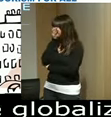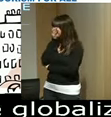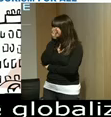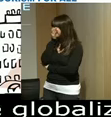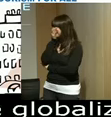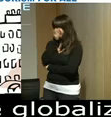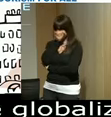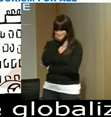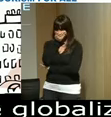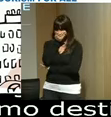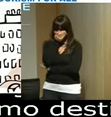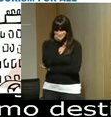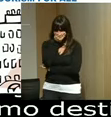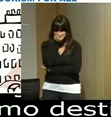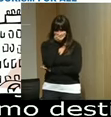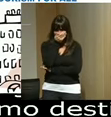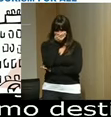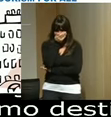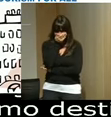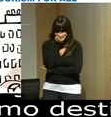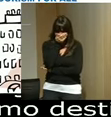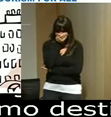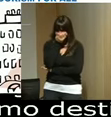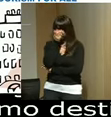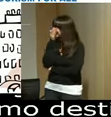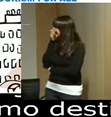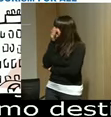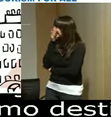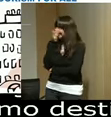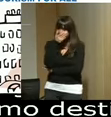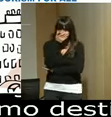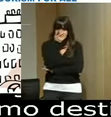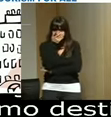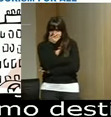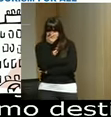Sabía que se calla. Qué barbaridad. Qué susto.